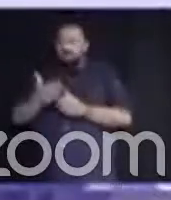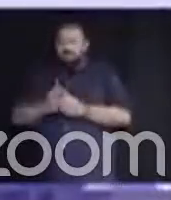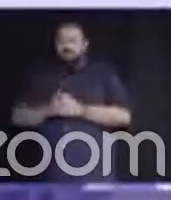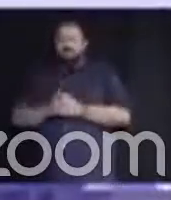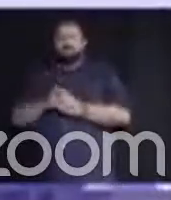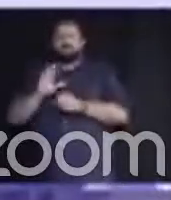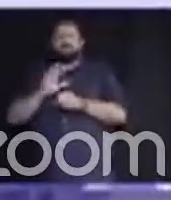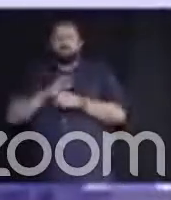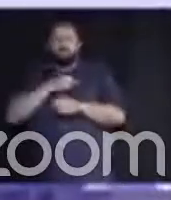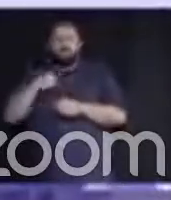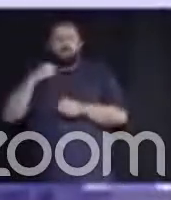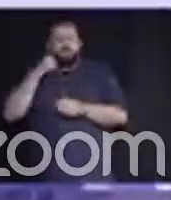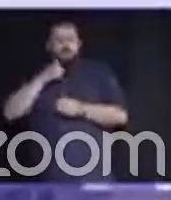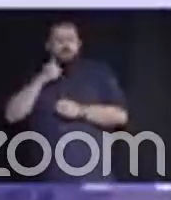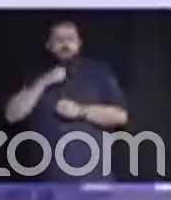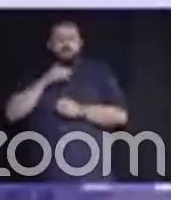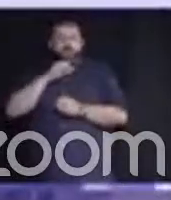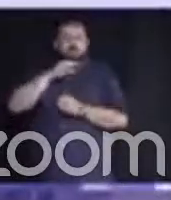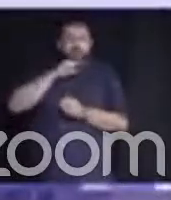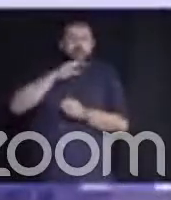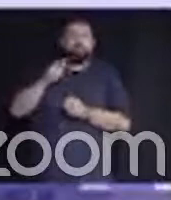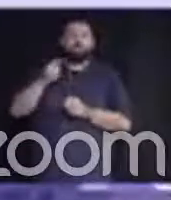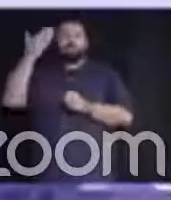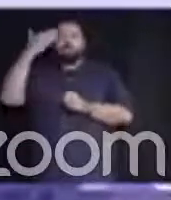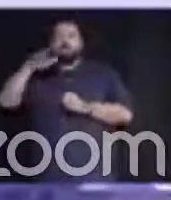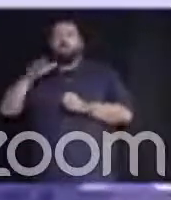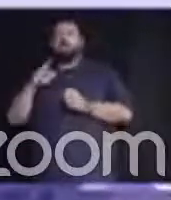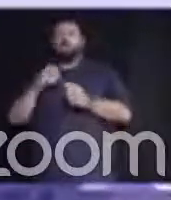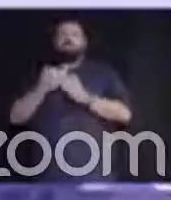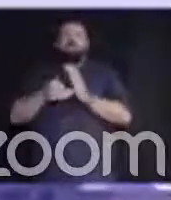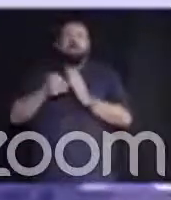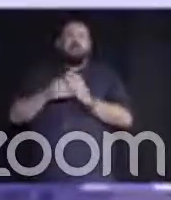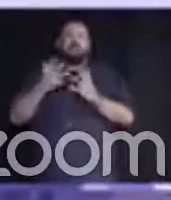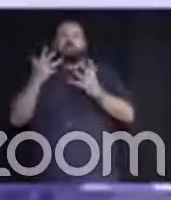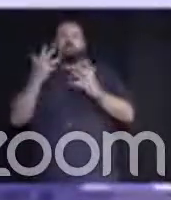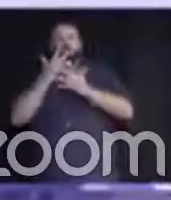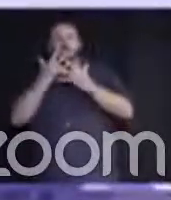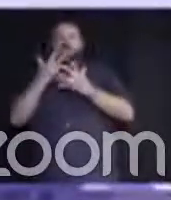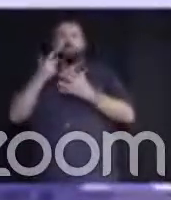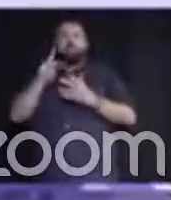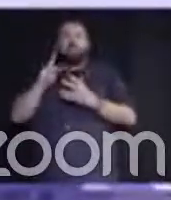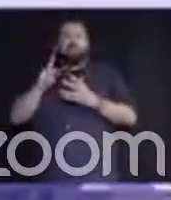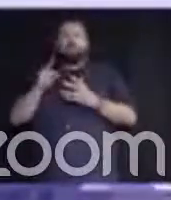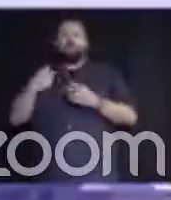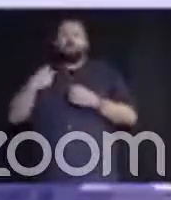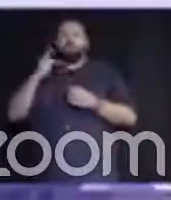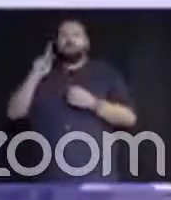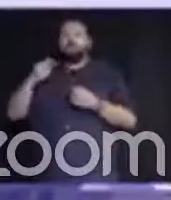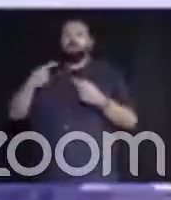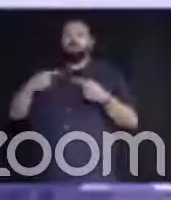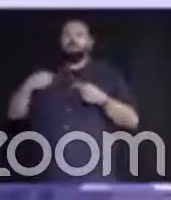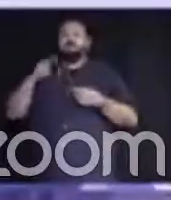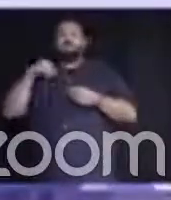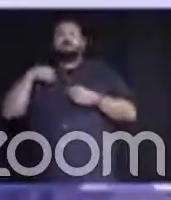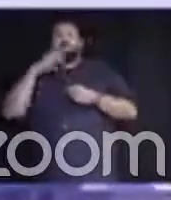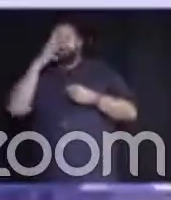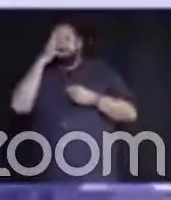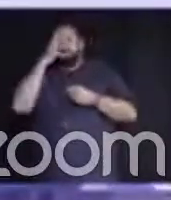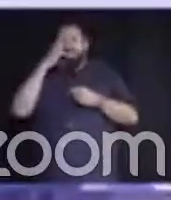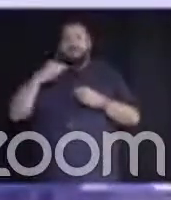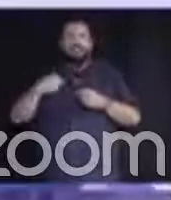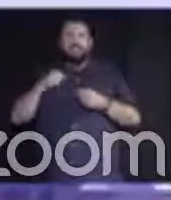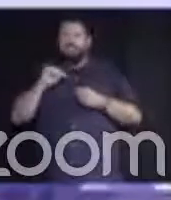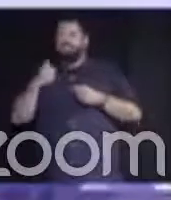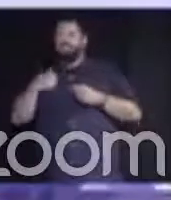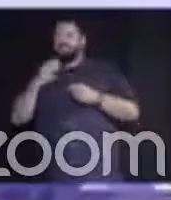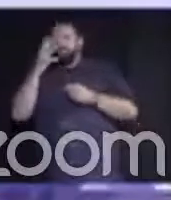por a ver qué sabemos y qué no sabemos y nos trabamos. Y muchos que ustedes dicen, soy tímido, soy tímida. Por ejemplo, la empresaria ayer que